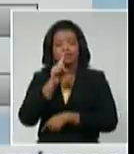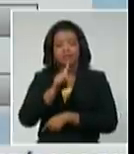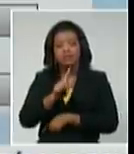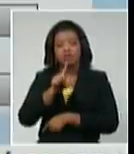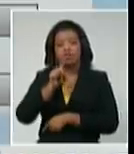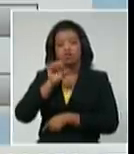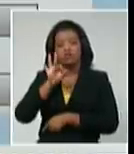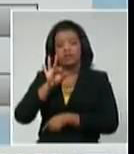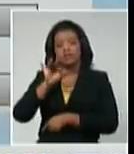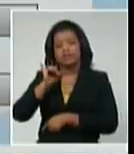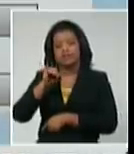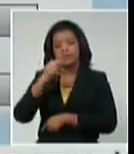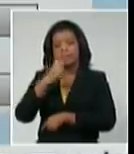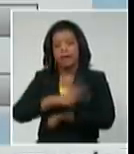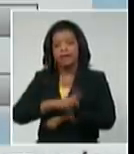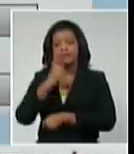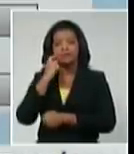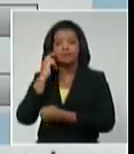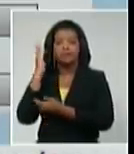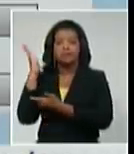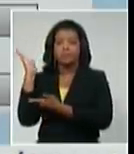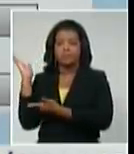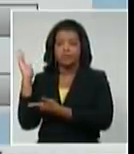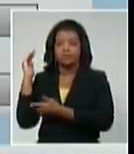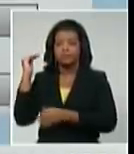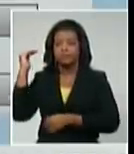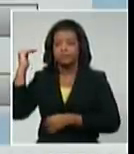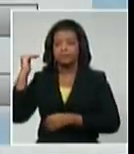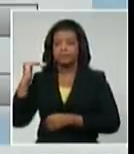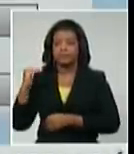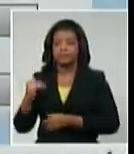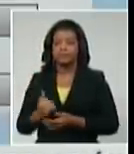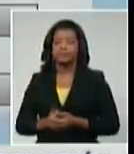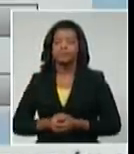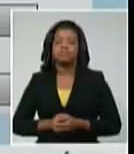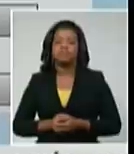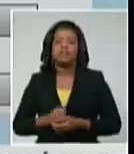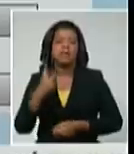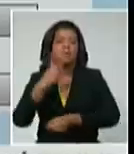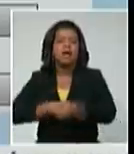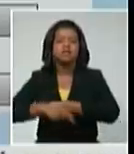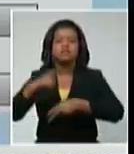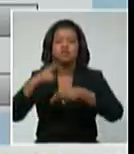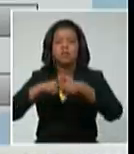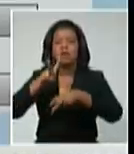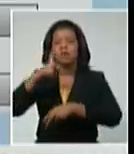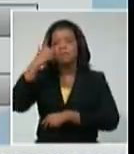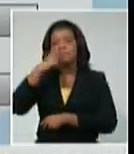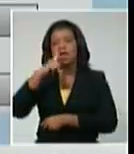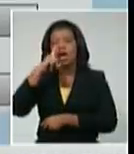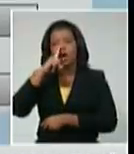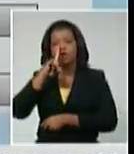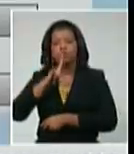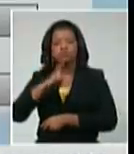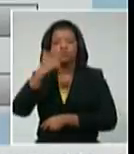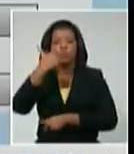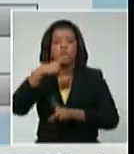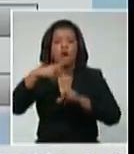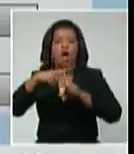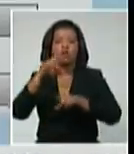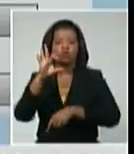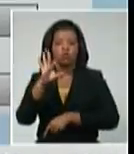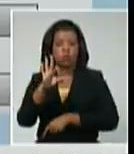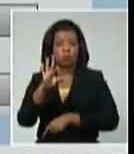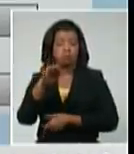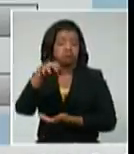han confirmado casos de COVID. Se incorporó Vanuatu, una pequeña territorio